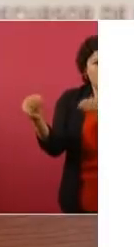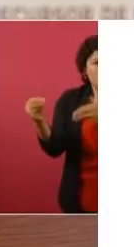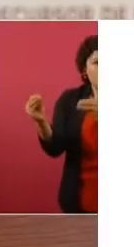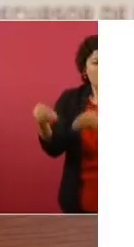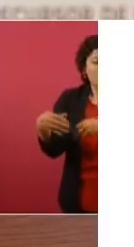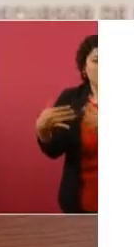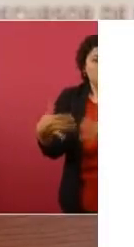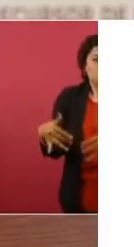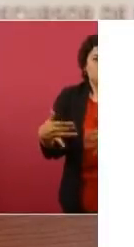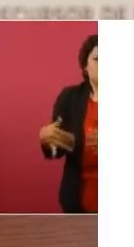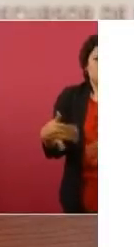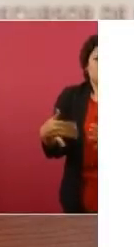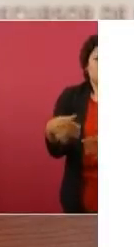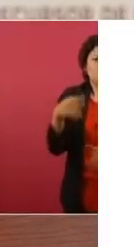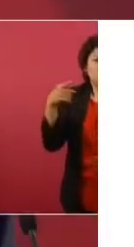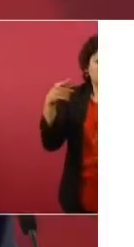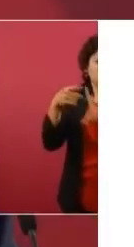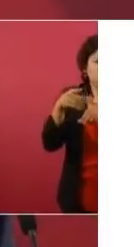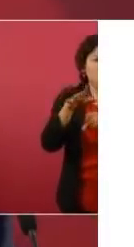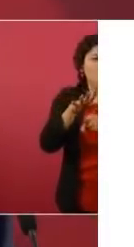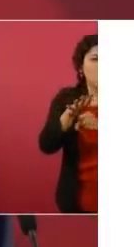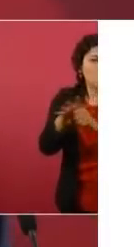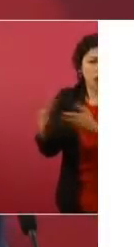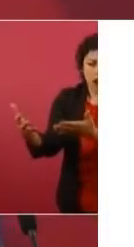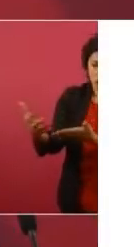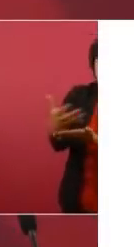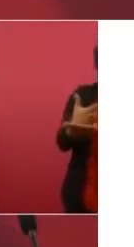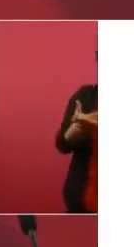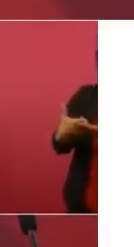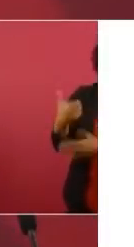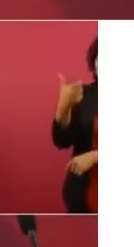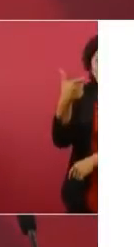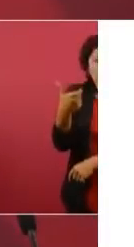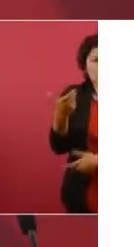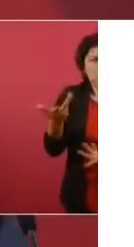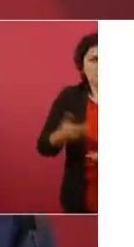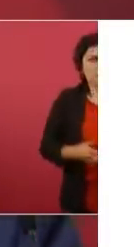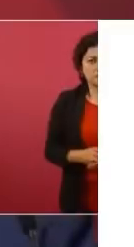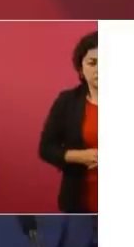por el dinero qué es la mamá